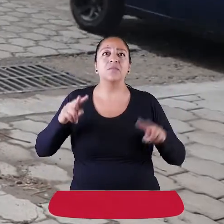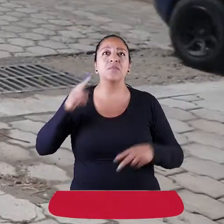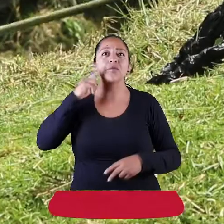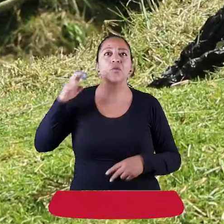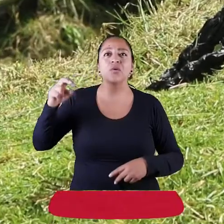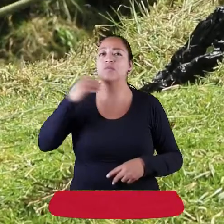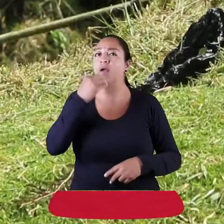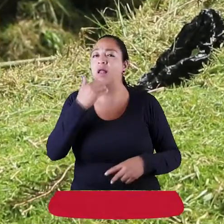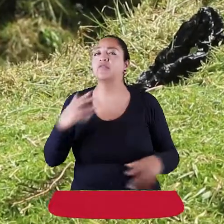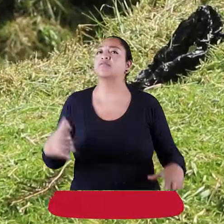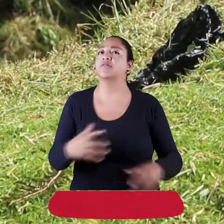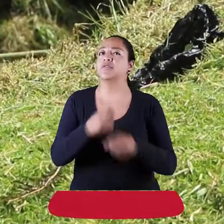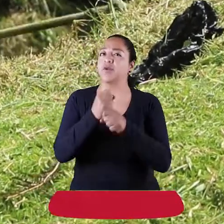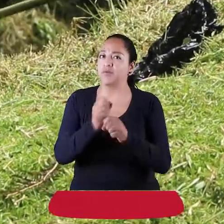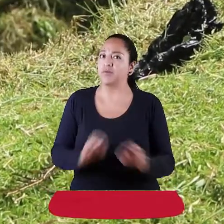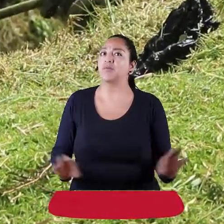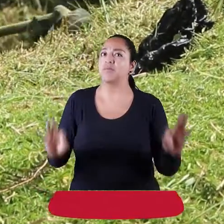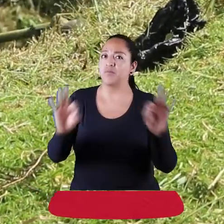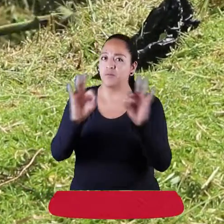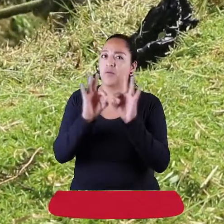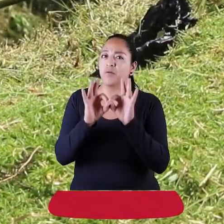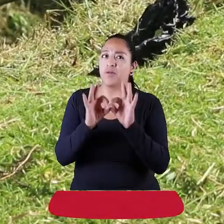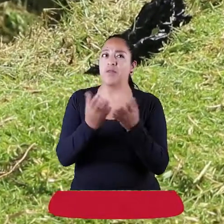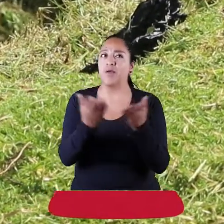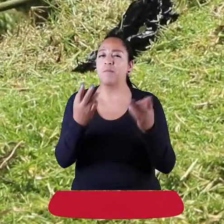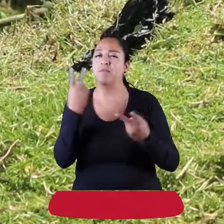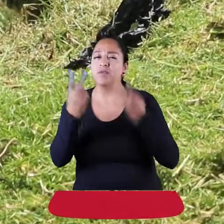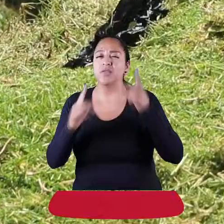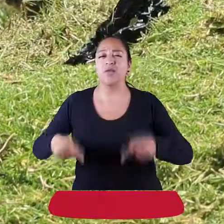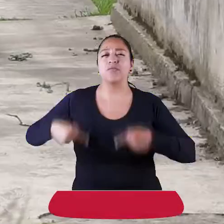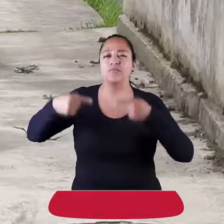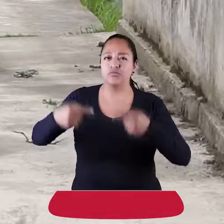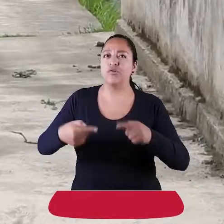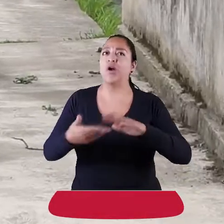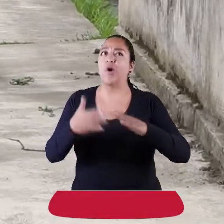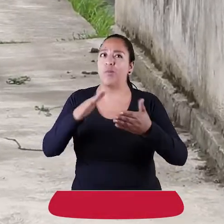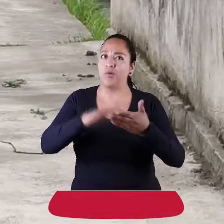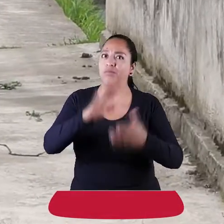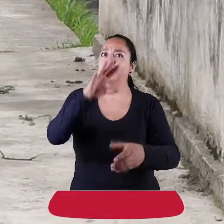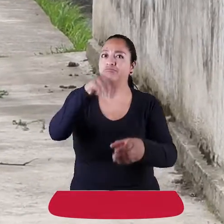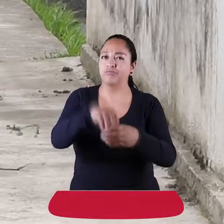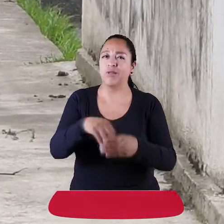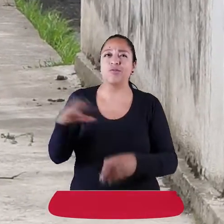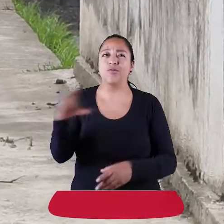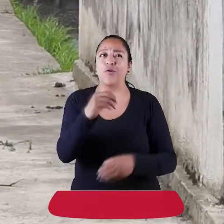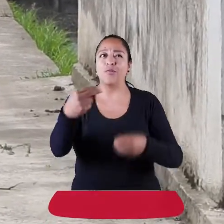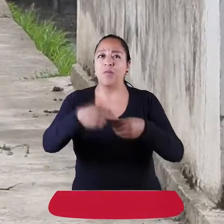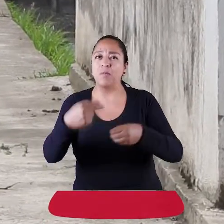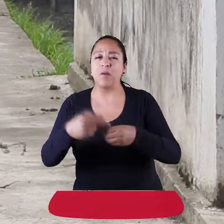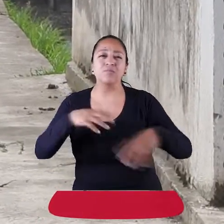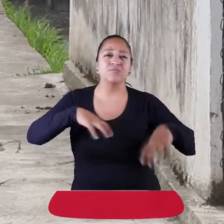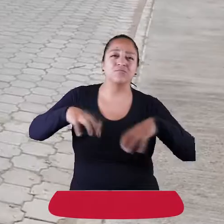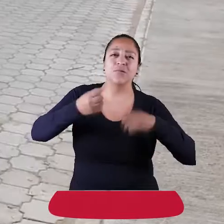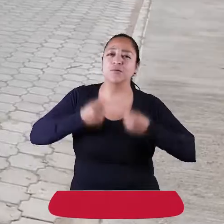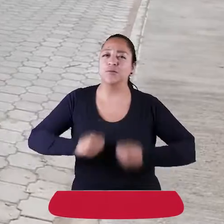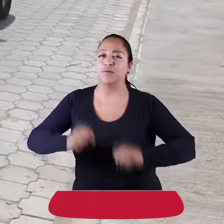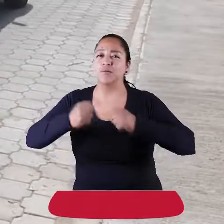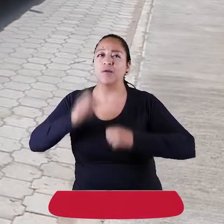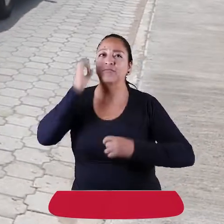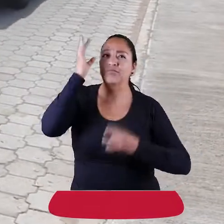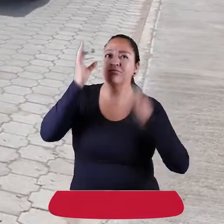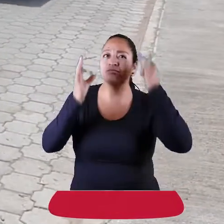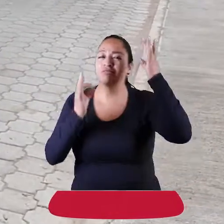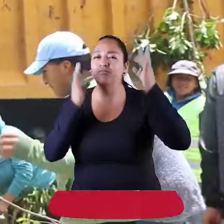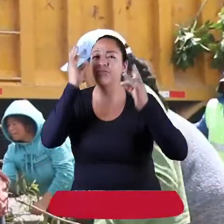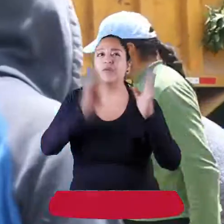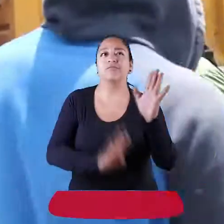los moradores y turistas que visitan este ícono espacio de la comunidad. De esta manera, todos participan activamente en iniciativas